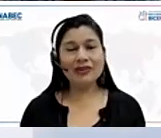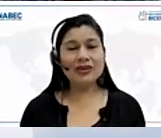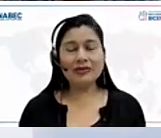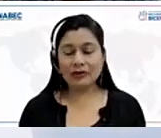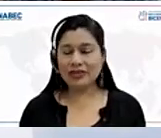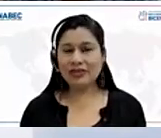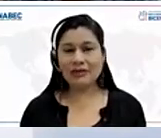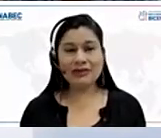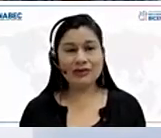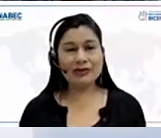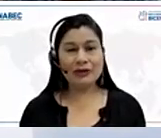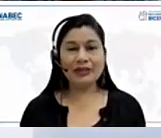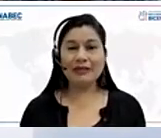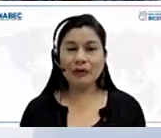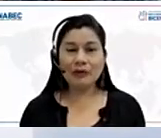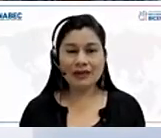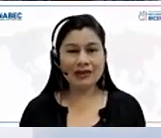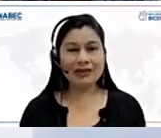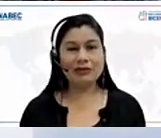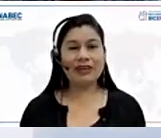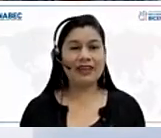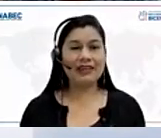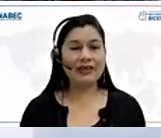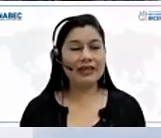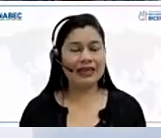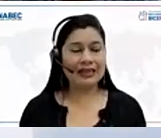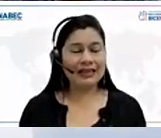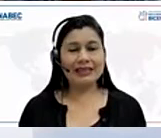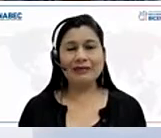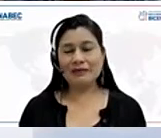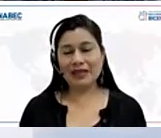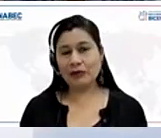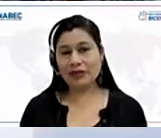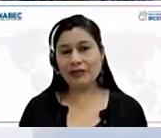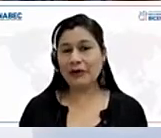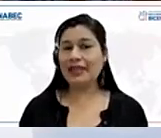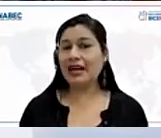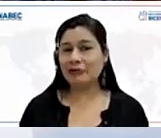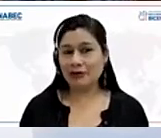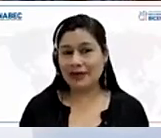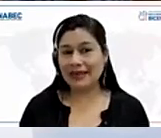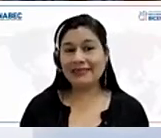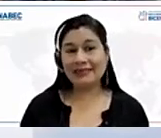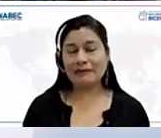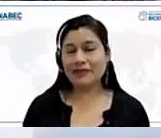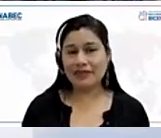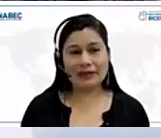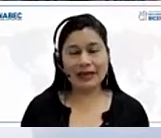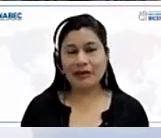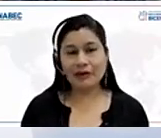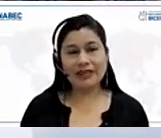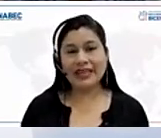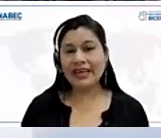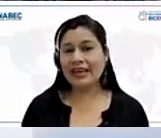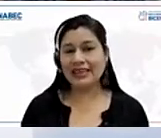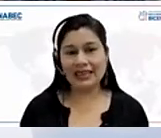tenido muchísimas consultas del público que hemos tratado de que usted pueda absolverlas de la